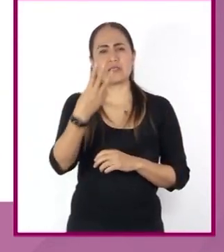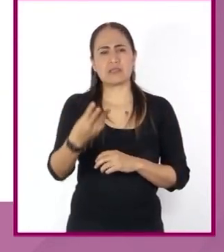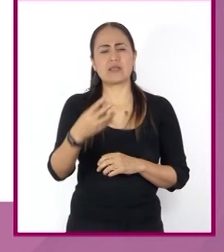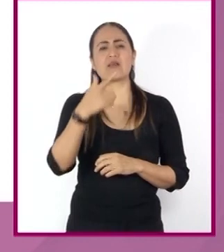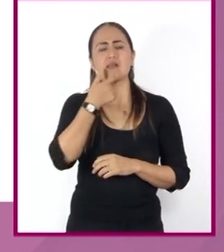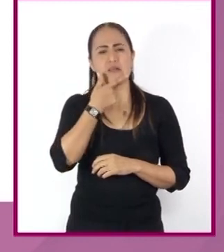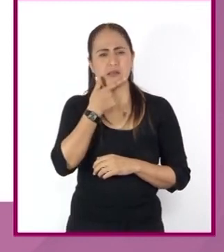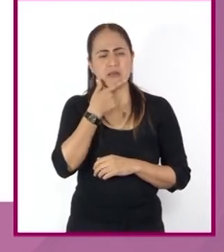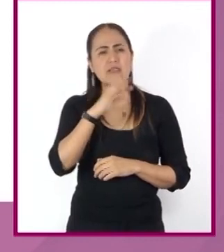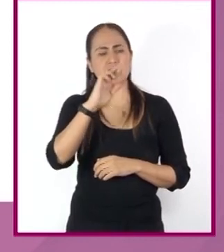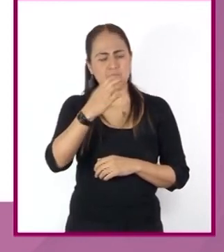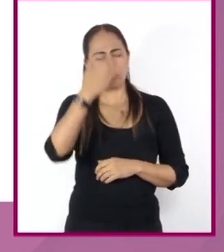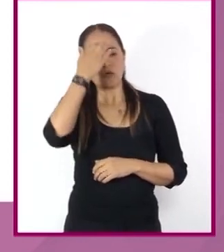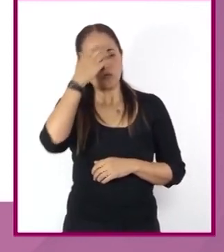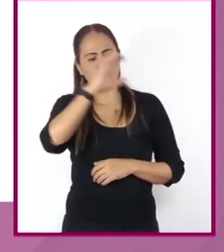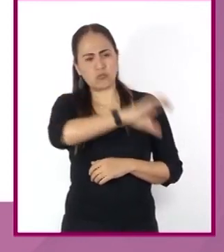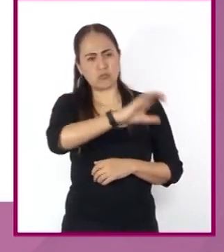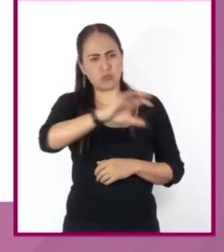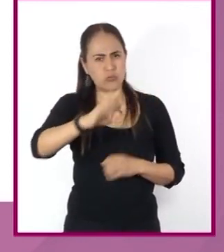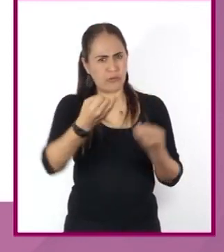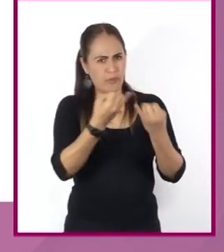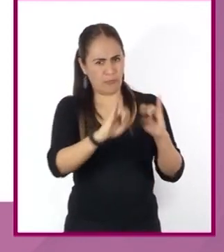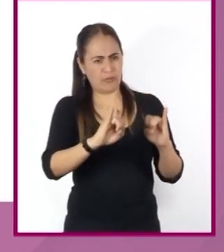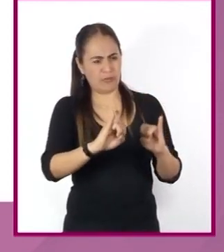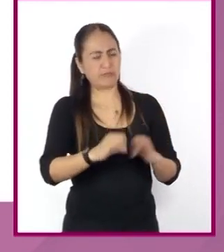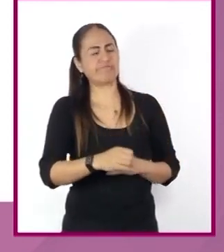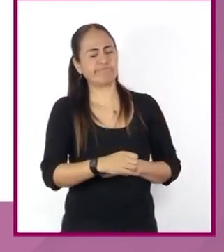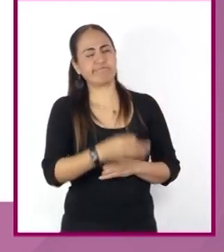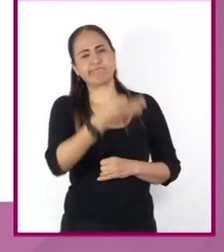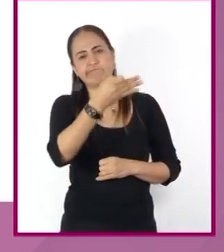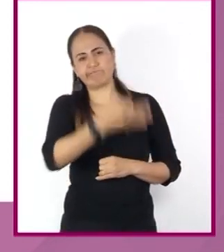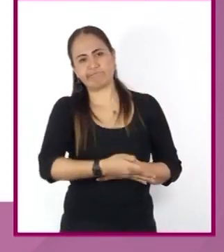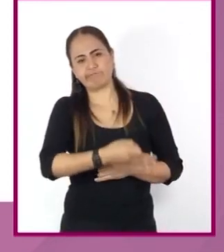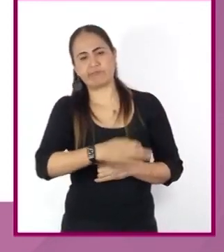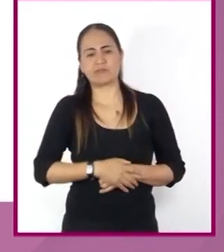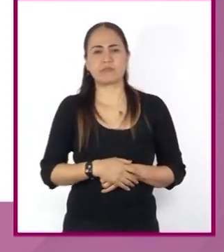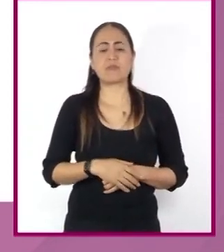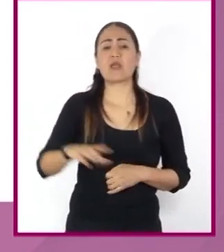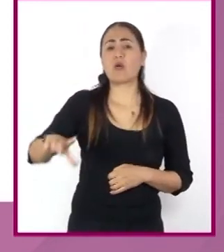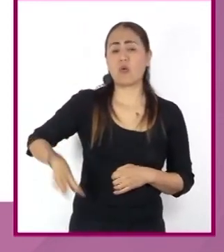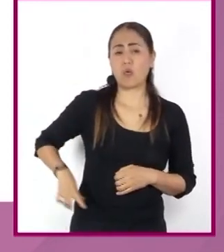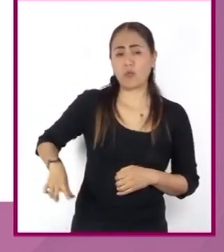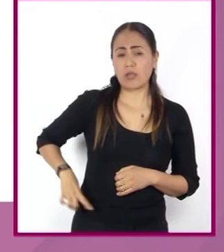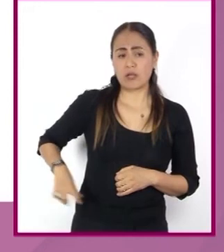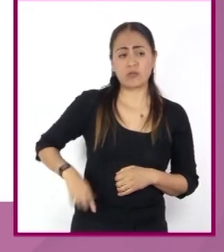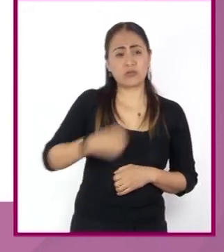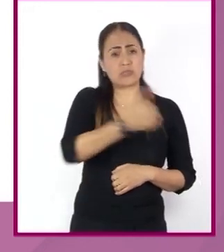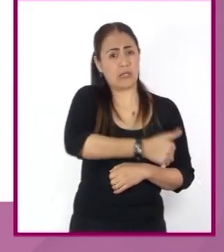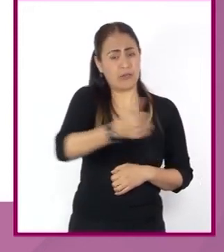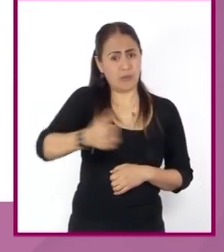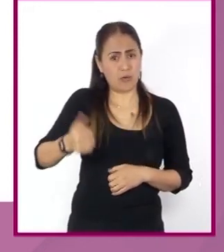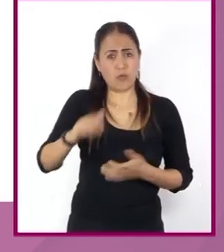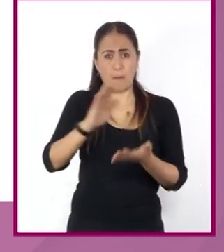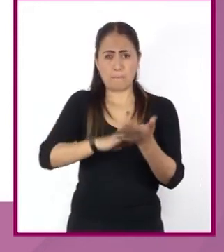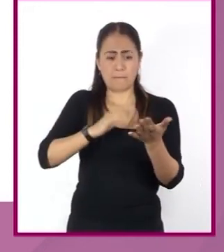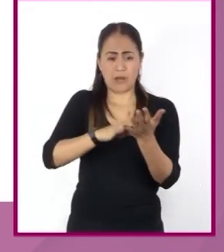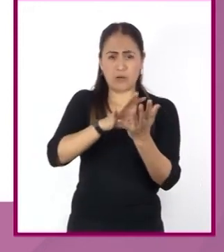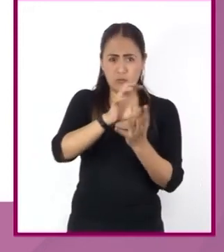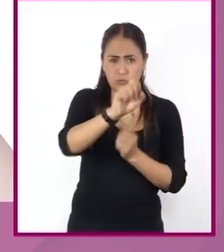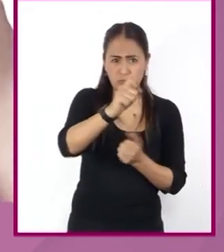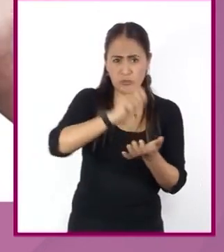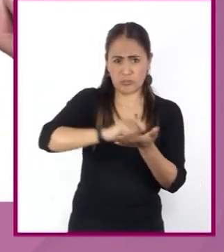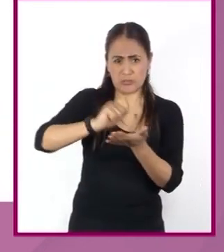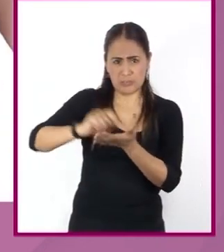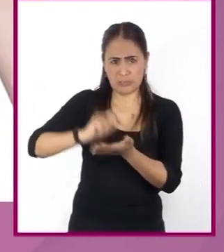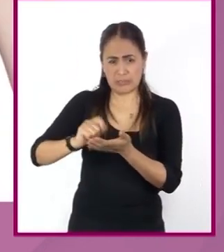reconoció la independencia de las 13 colonias. Todos los estados decidieron crear constituciones escritas que fueron elaboradas por